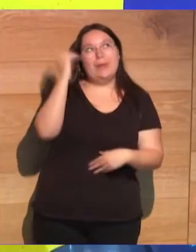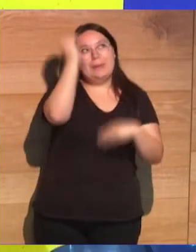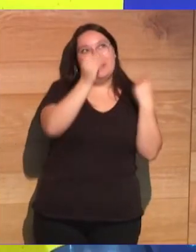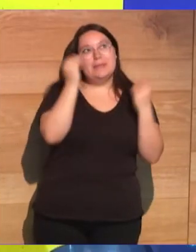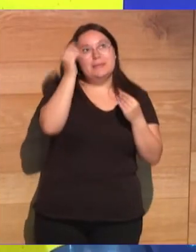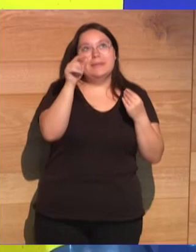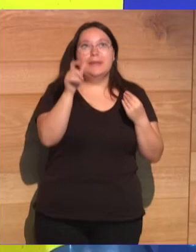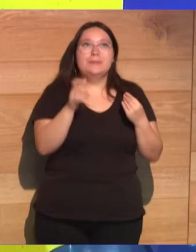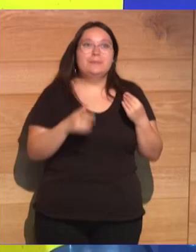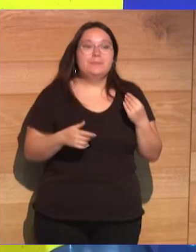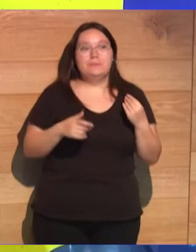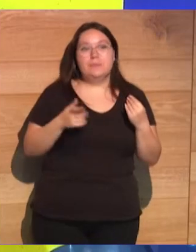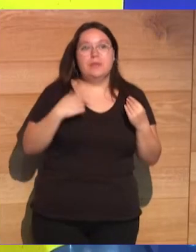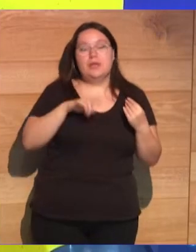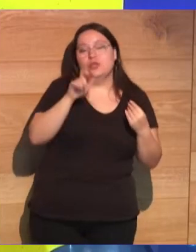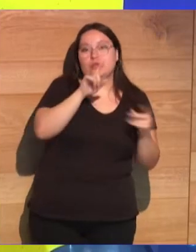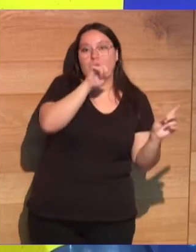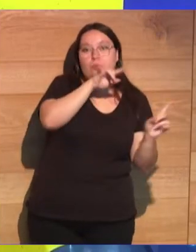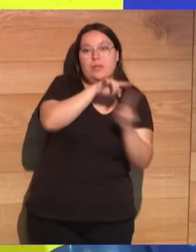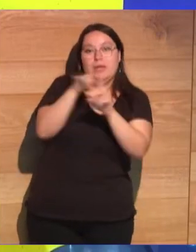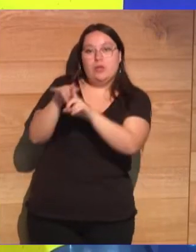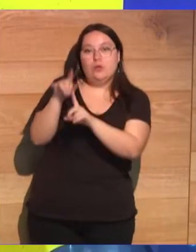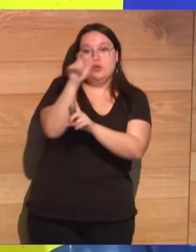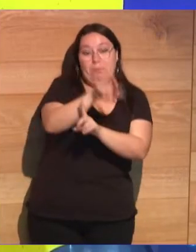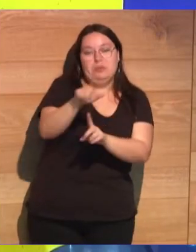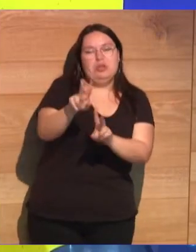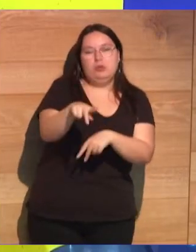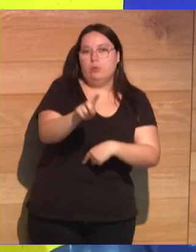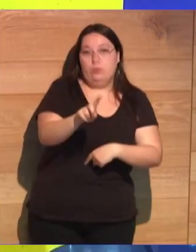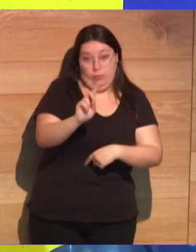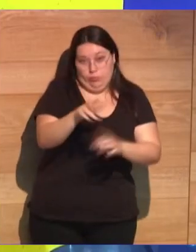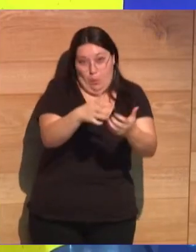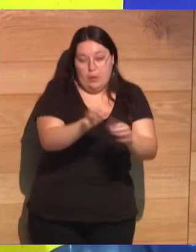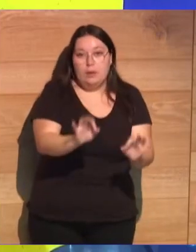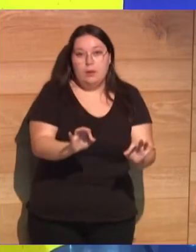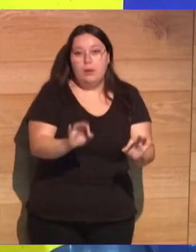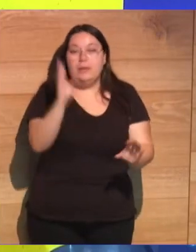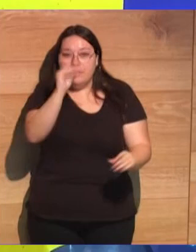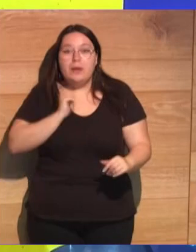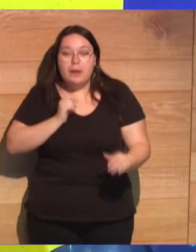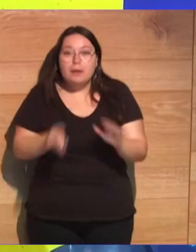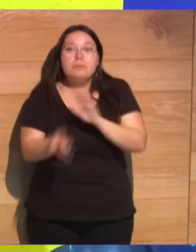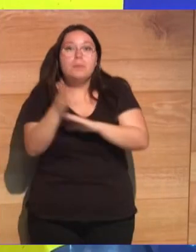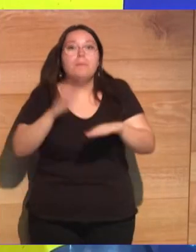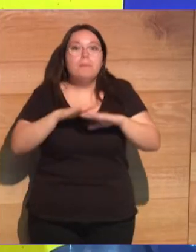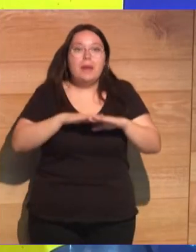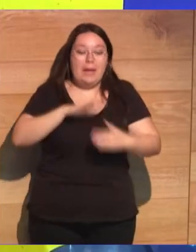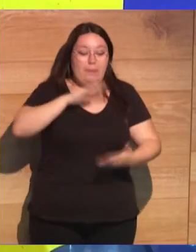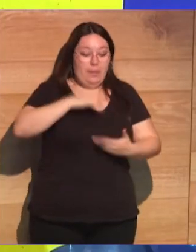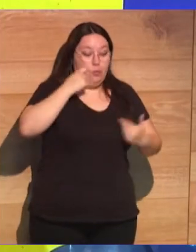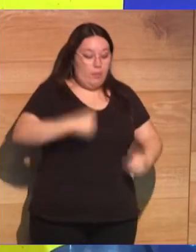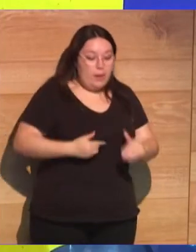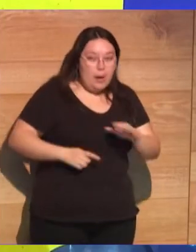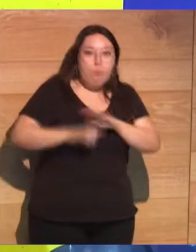que estamos engañando y son personas cuando no son personas, no. Vamos a crear inteligencia artificial para potenciar las capacidades